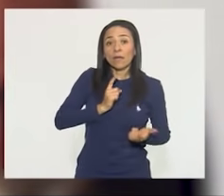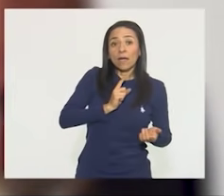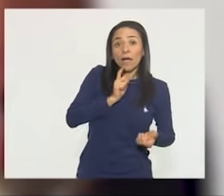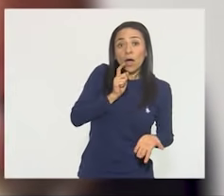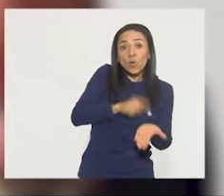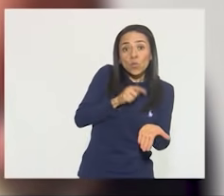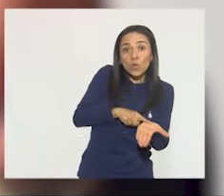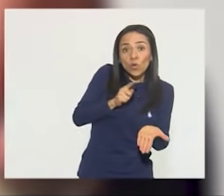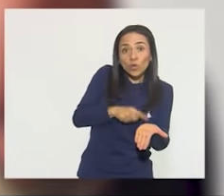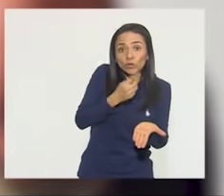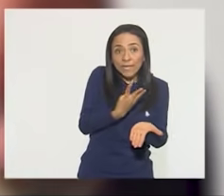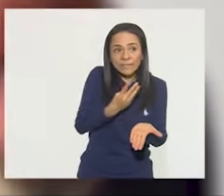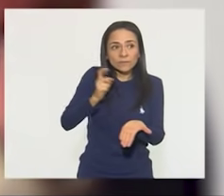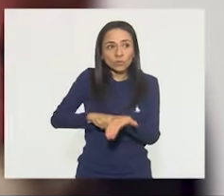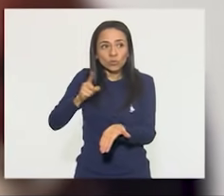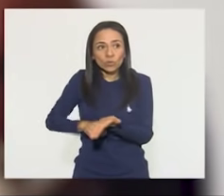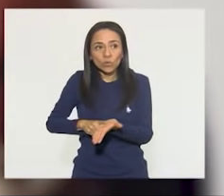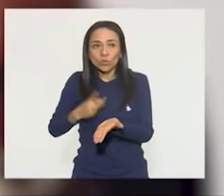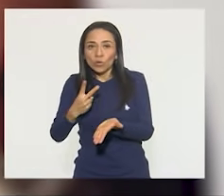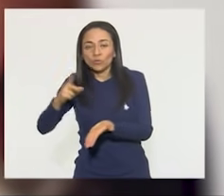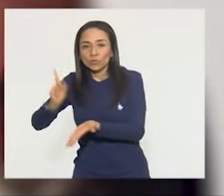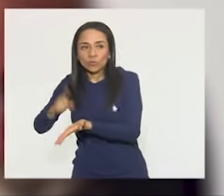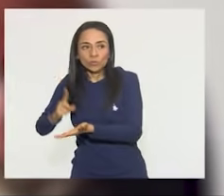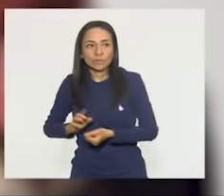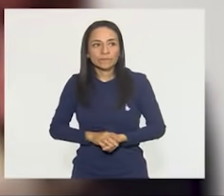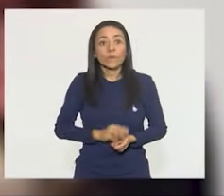Can. ¡Oh!